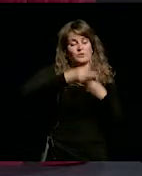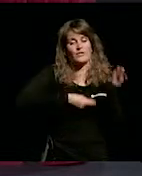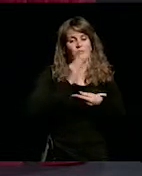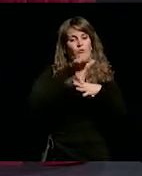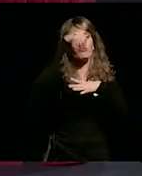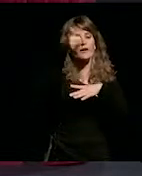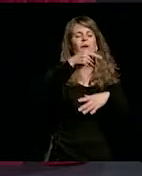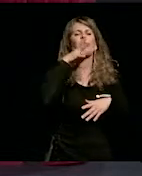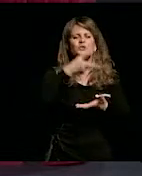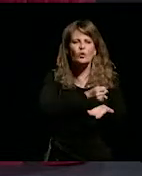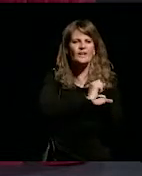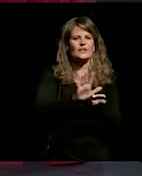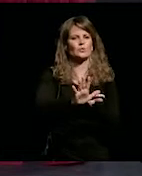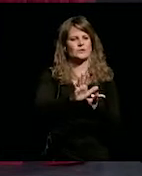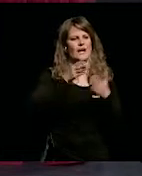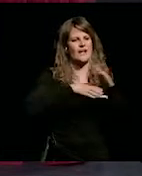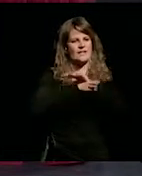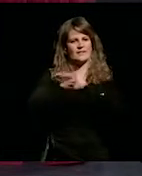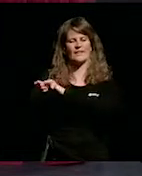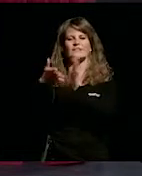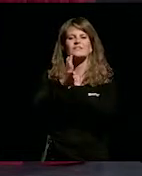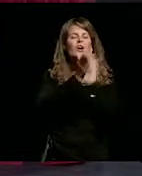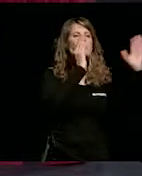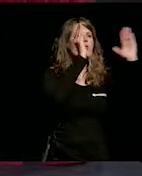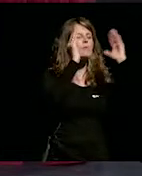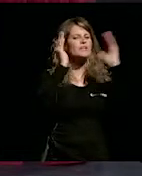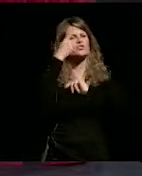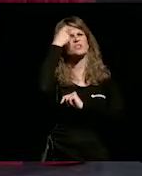y por eso es gratuita la entrada. Momentos y recuerdos.